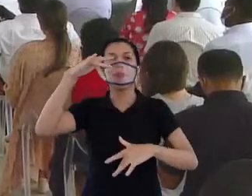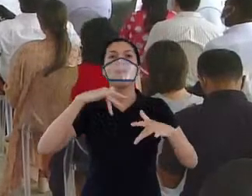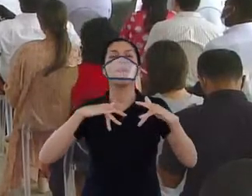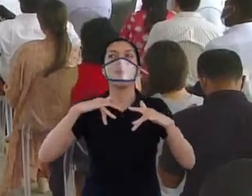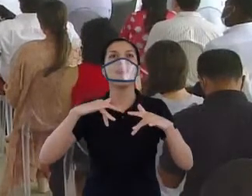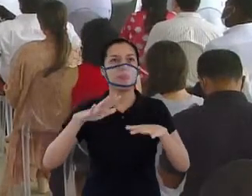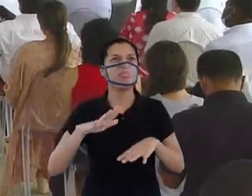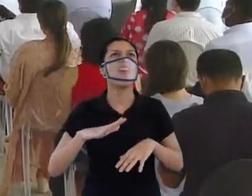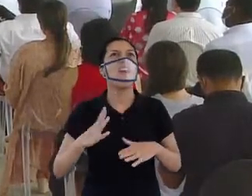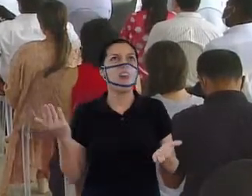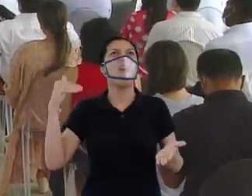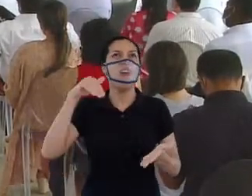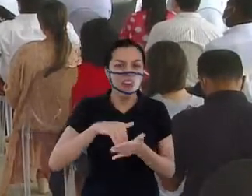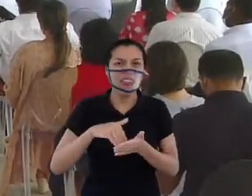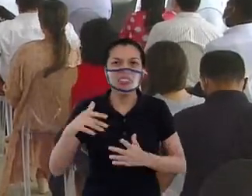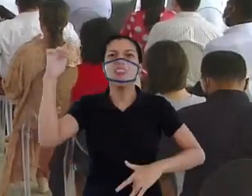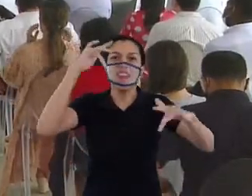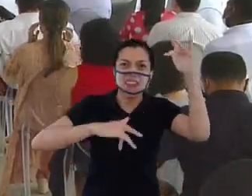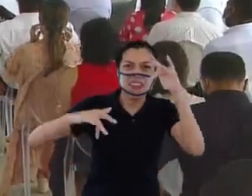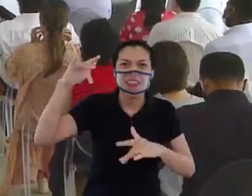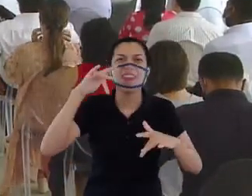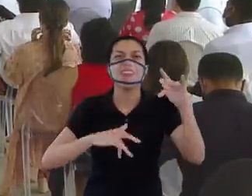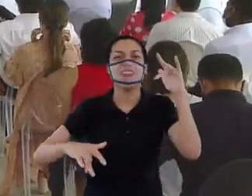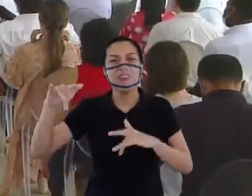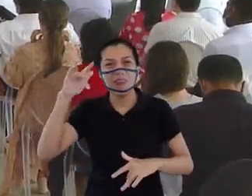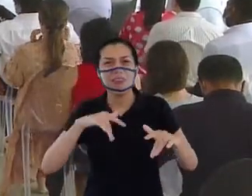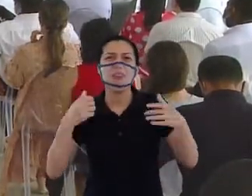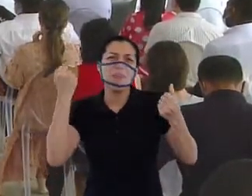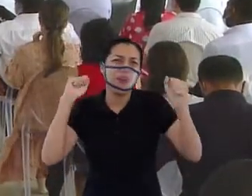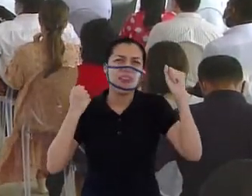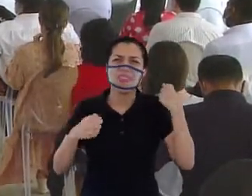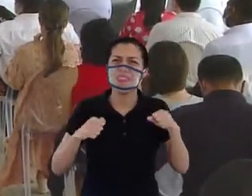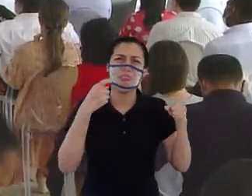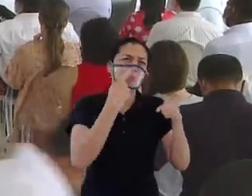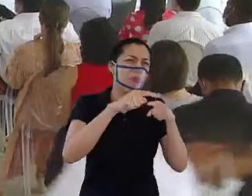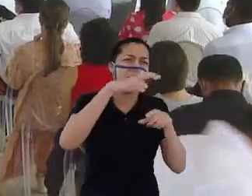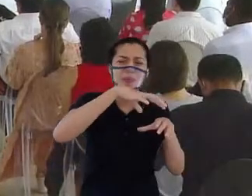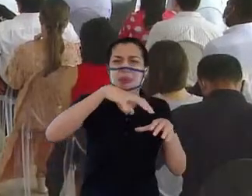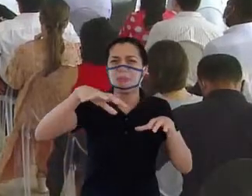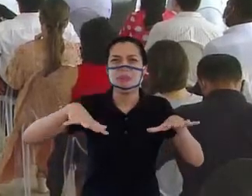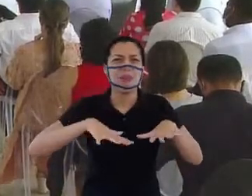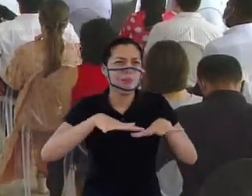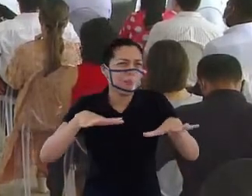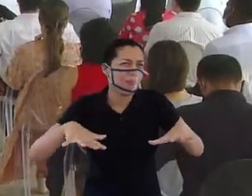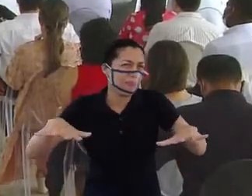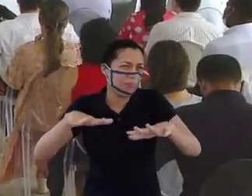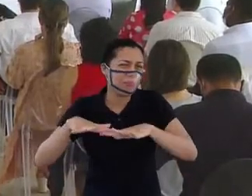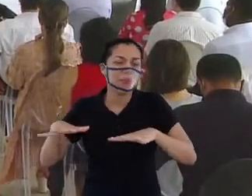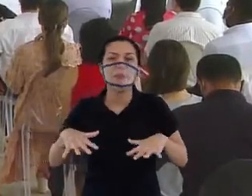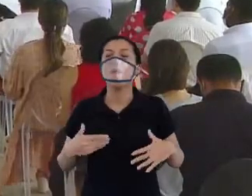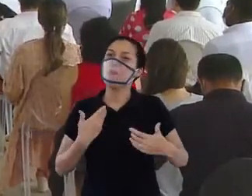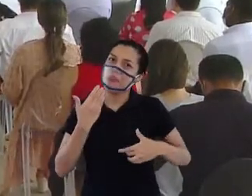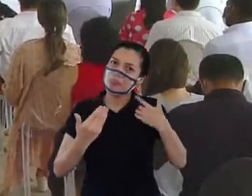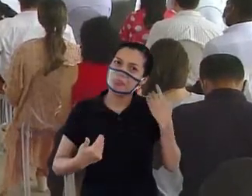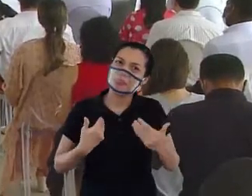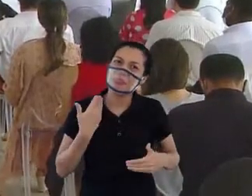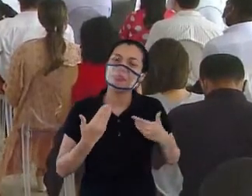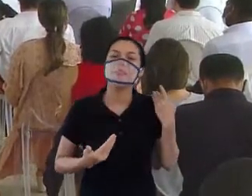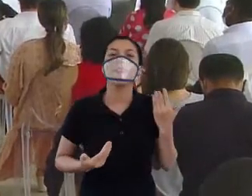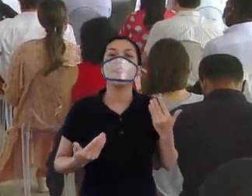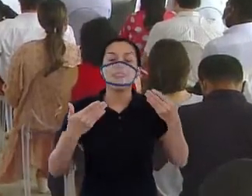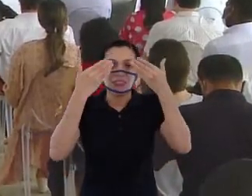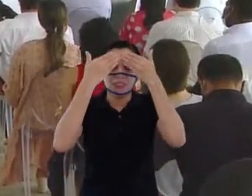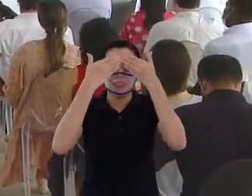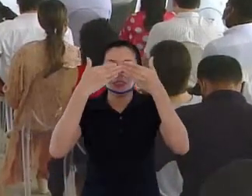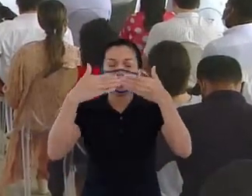carnaval, la Casa de la Selección Colombia, todos esos eventos que se dan en Barranquilla para que pasen un par de días en el Atlántico y descubran